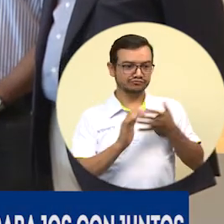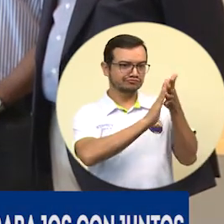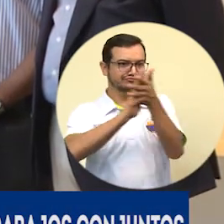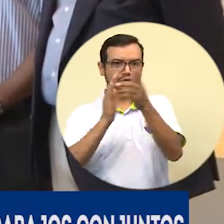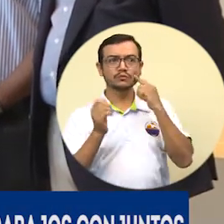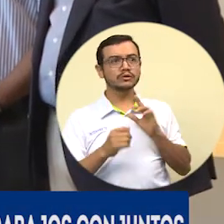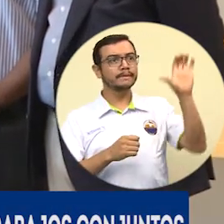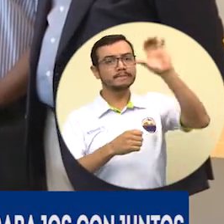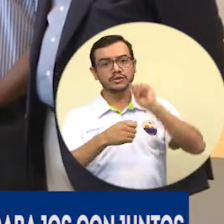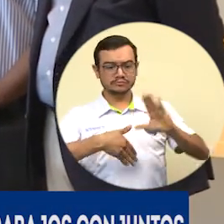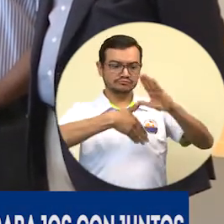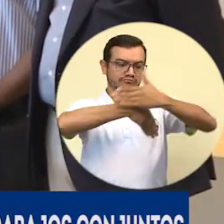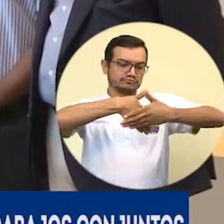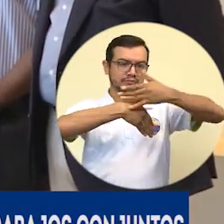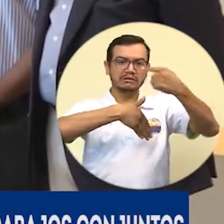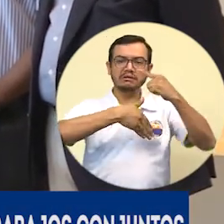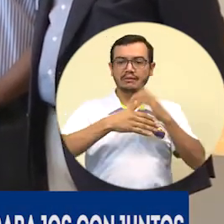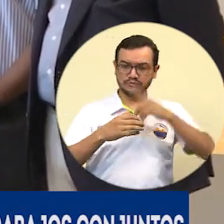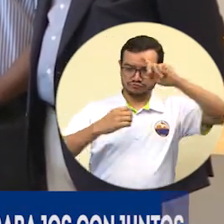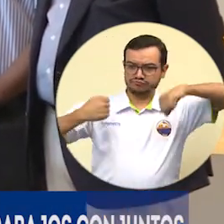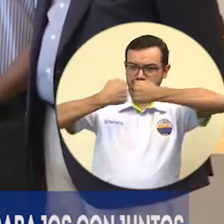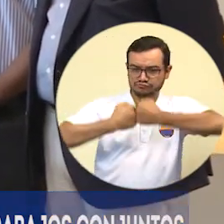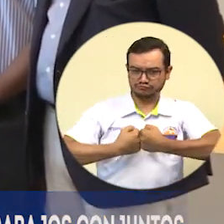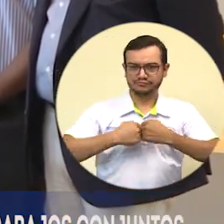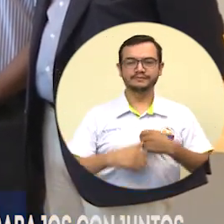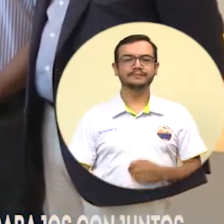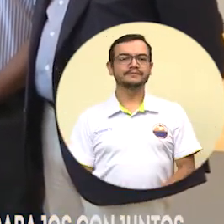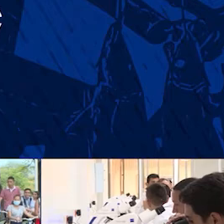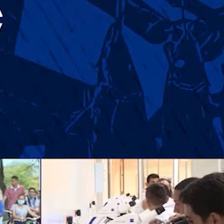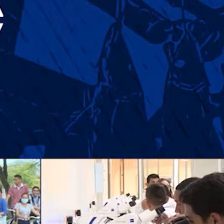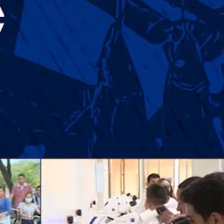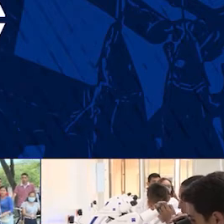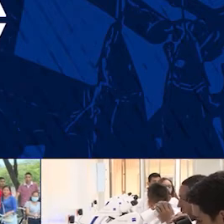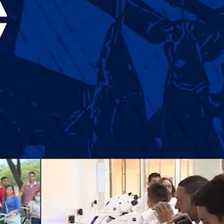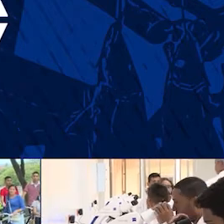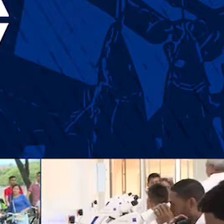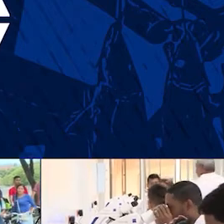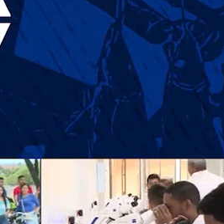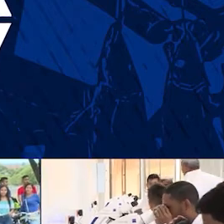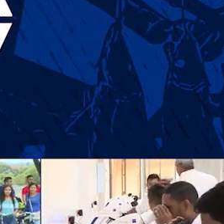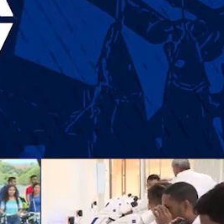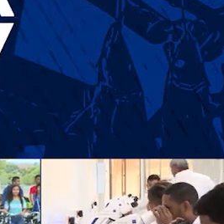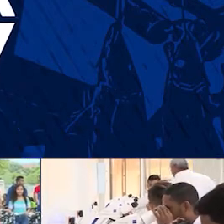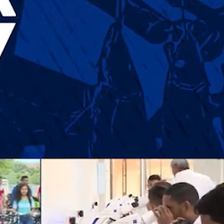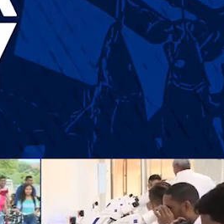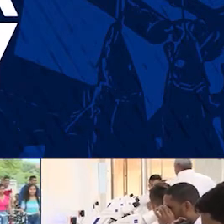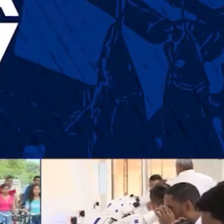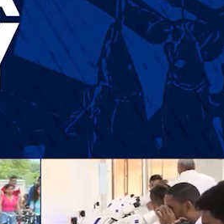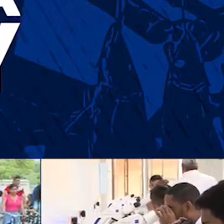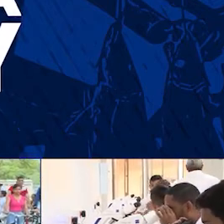Unimagdalena y ONU Habitat para los países andinos proyectan trabajos conjuntos.